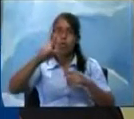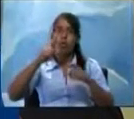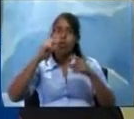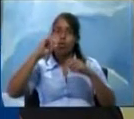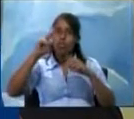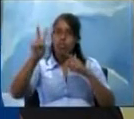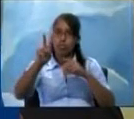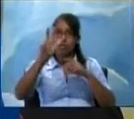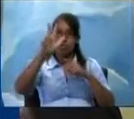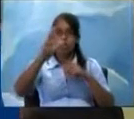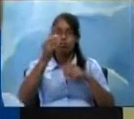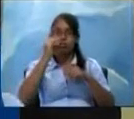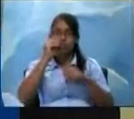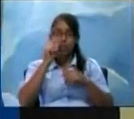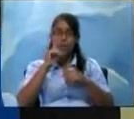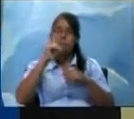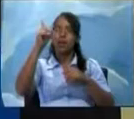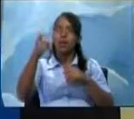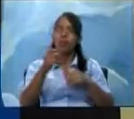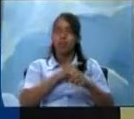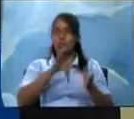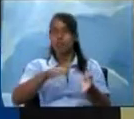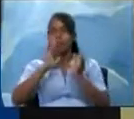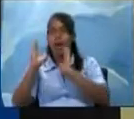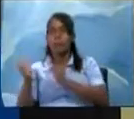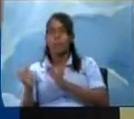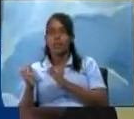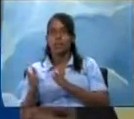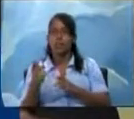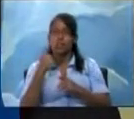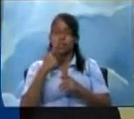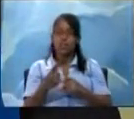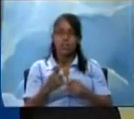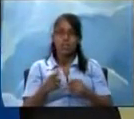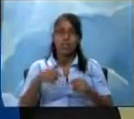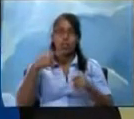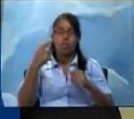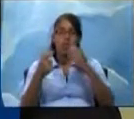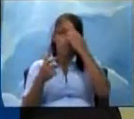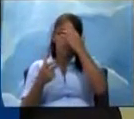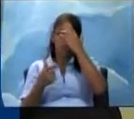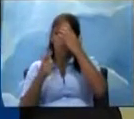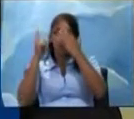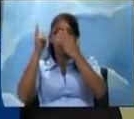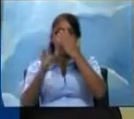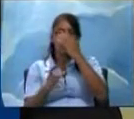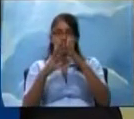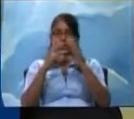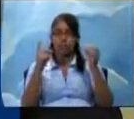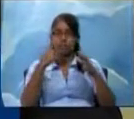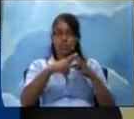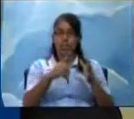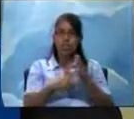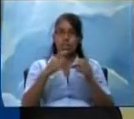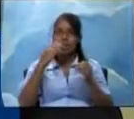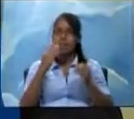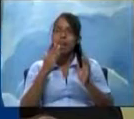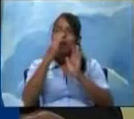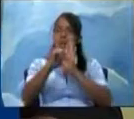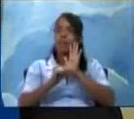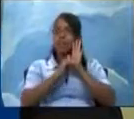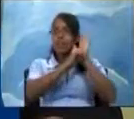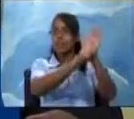y Andrés le preguntaron aparte, dinos, ¿cuándo serán estas cosas? ¿Y qué señal